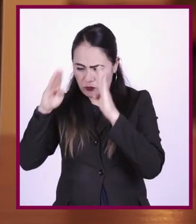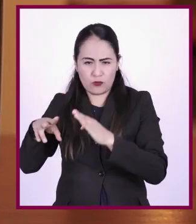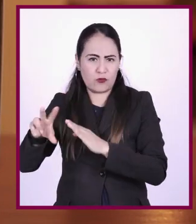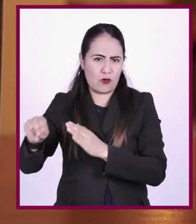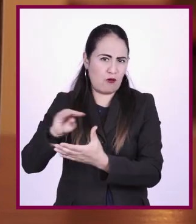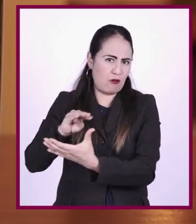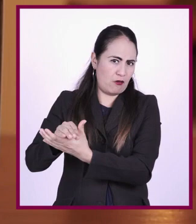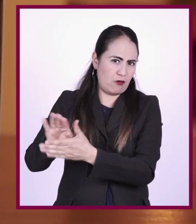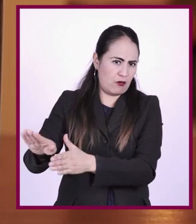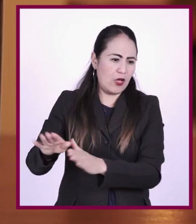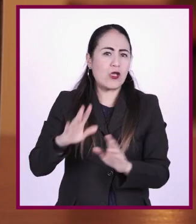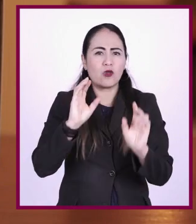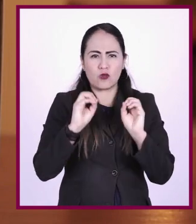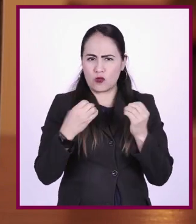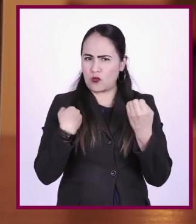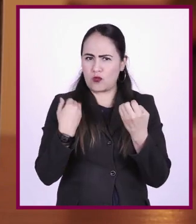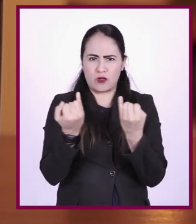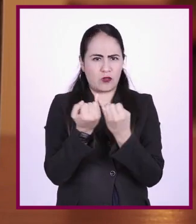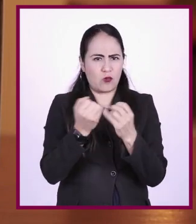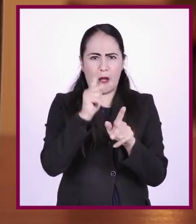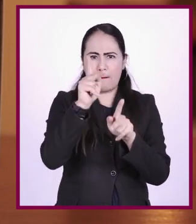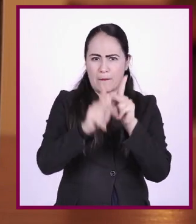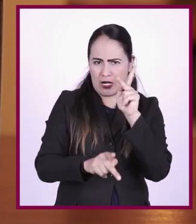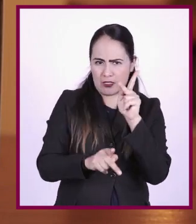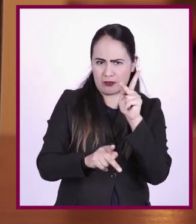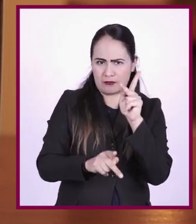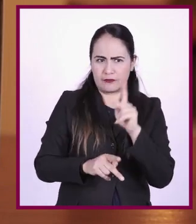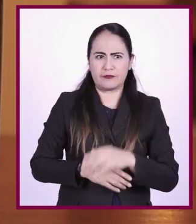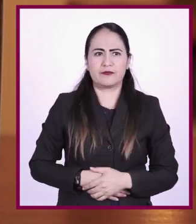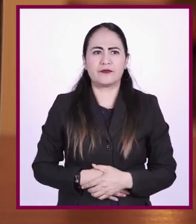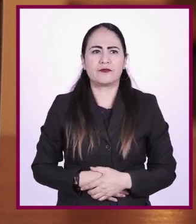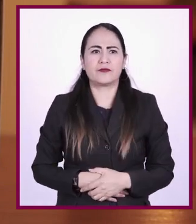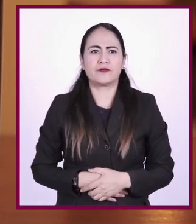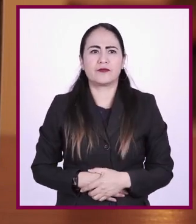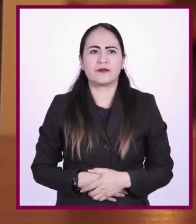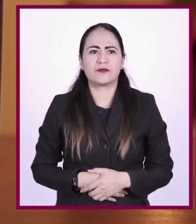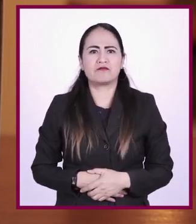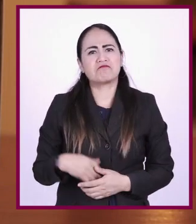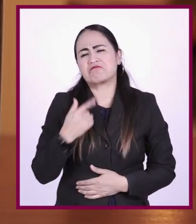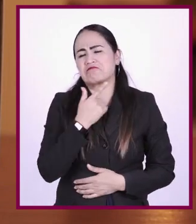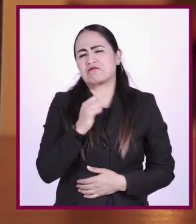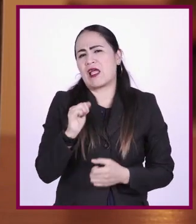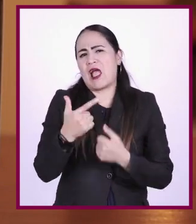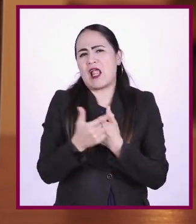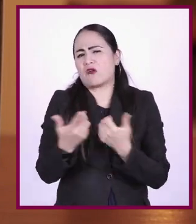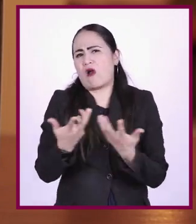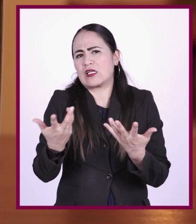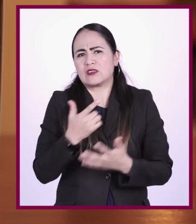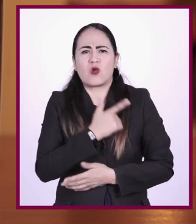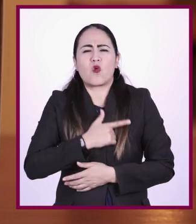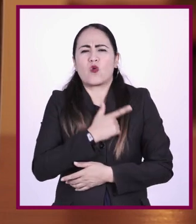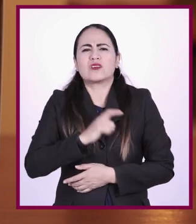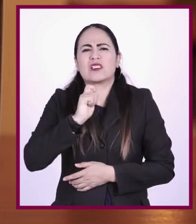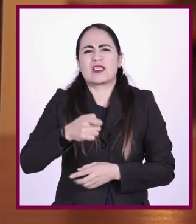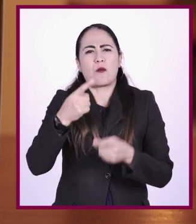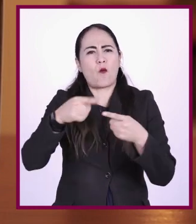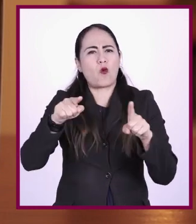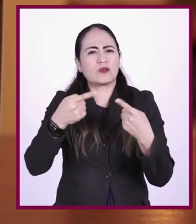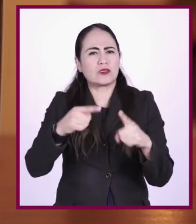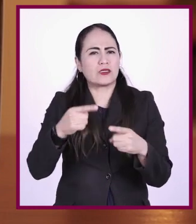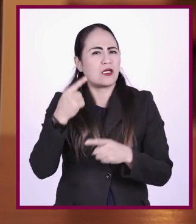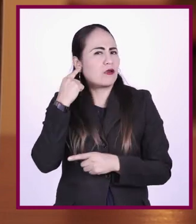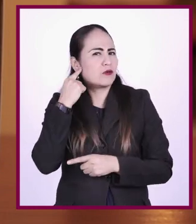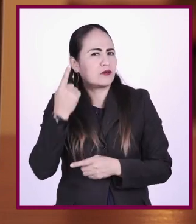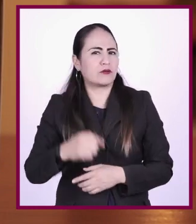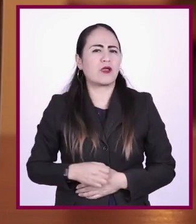Y poniendo pausa un poco en lo que estoy haciendo y hacer algo que me gusta, como escuchar música. Lo que yo hago siempre es